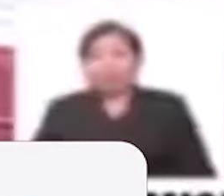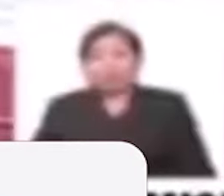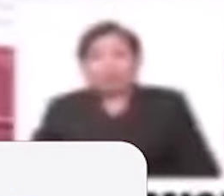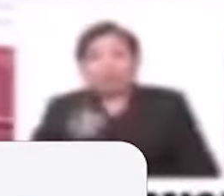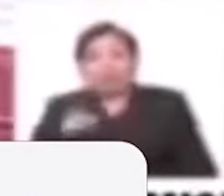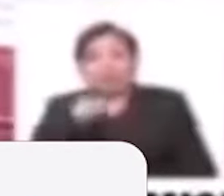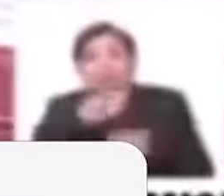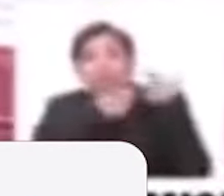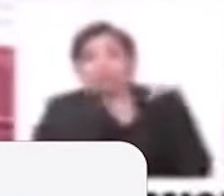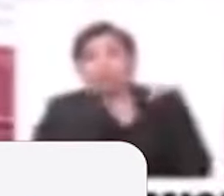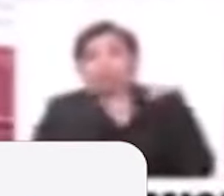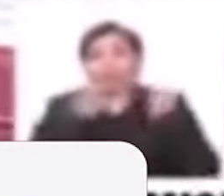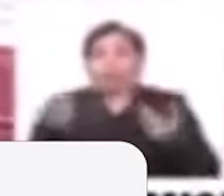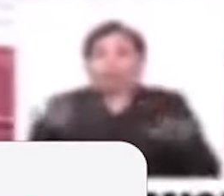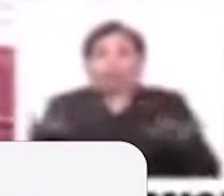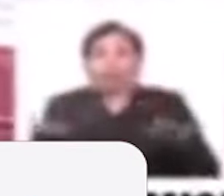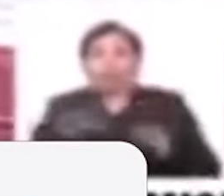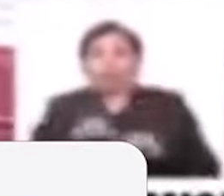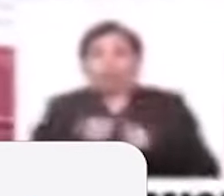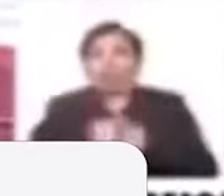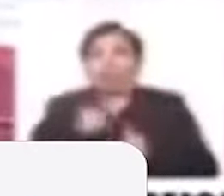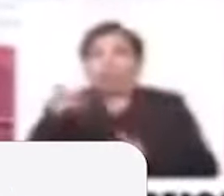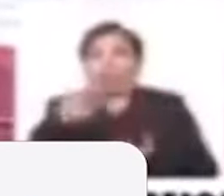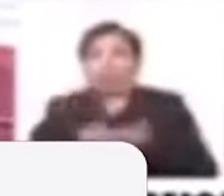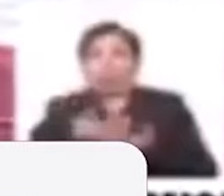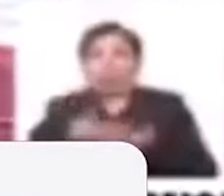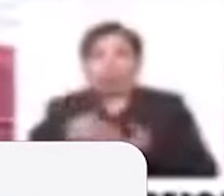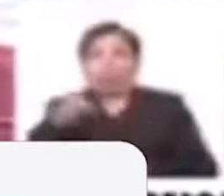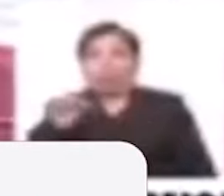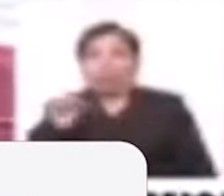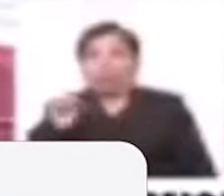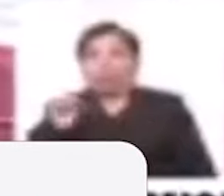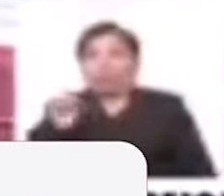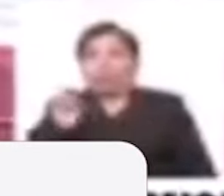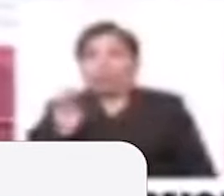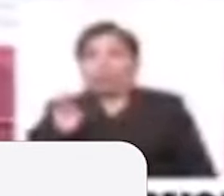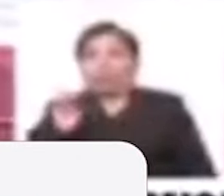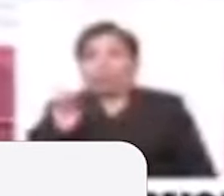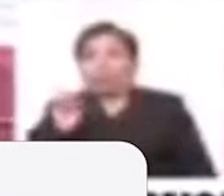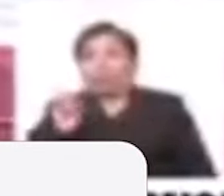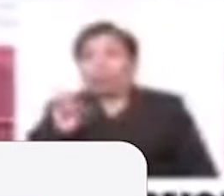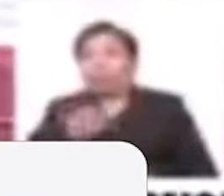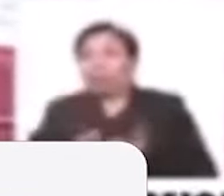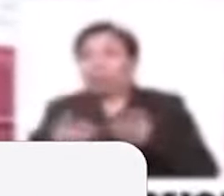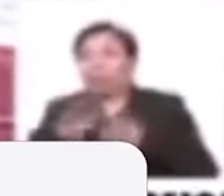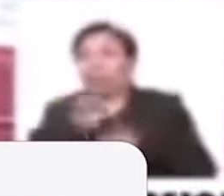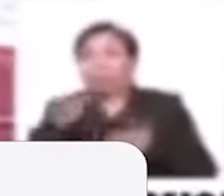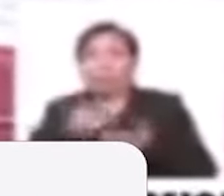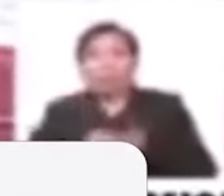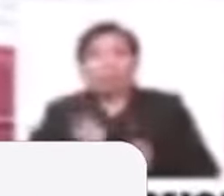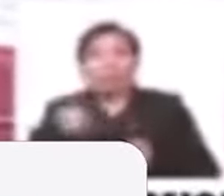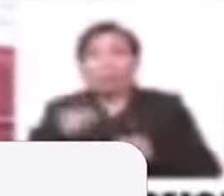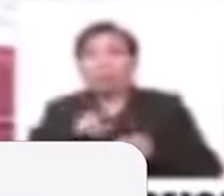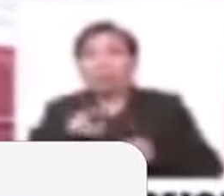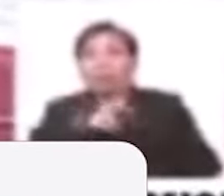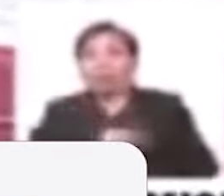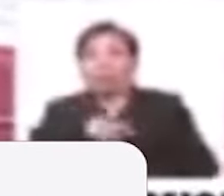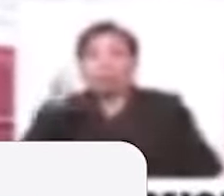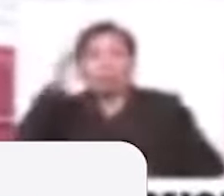responsabilidad. Si no, tendría usted que haber dispuesto que se cesen a todos los comandantes generales, jefes de las regiones